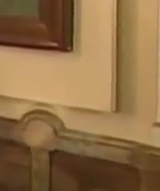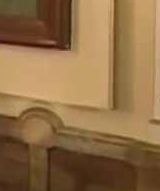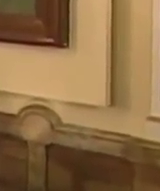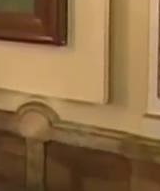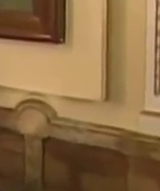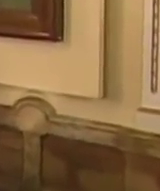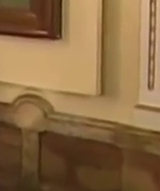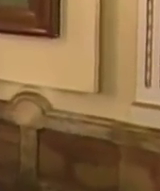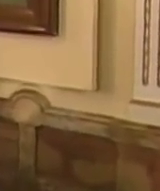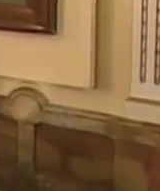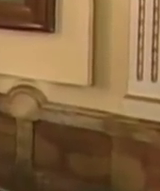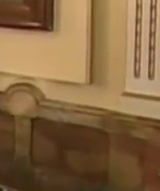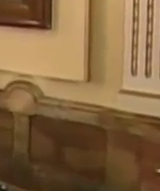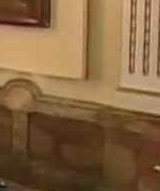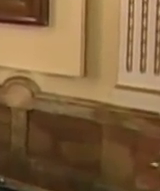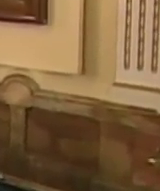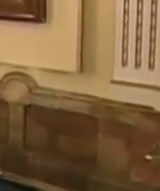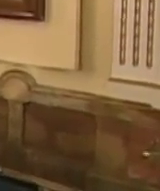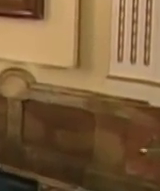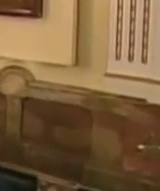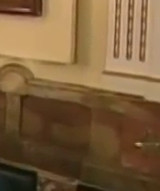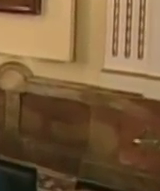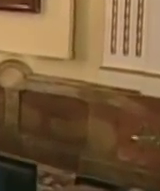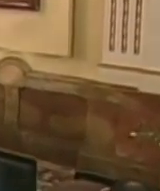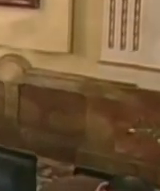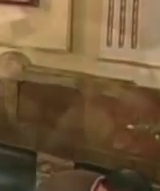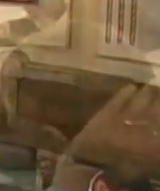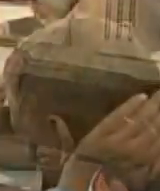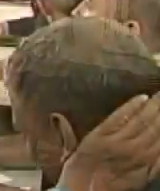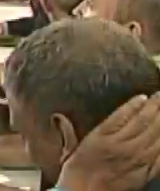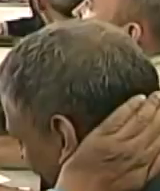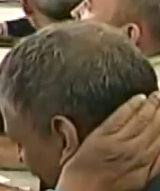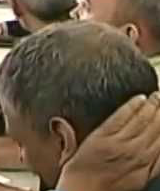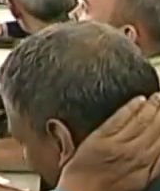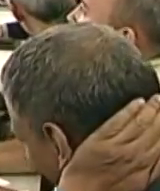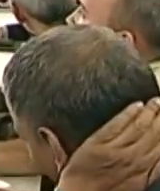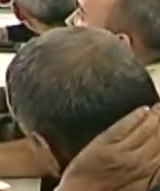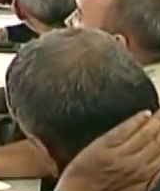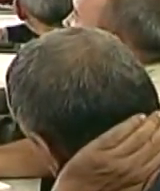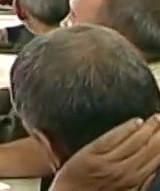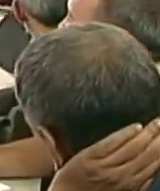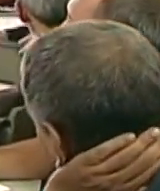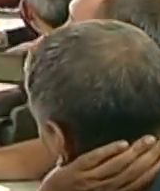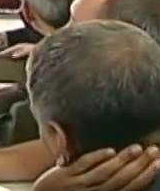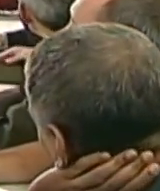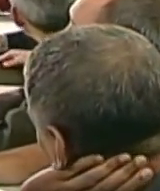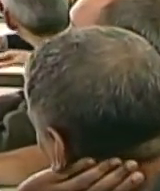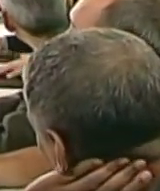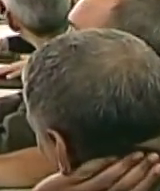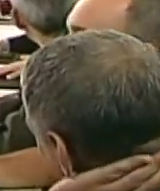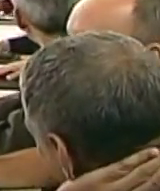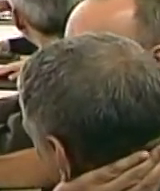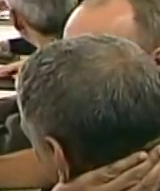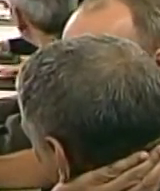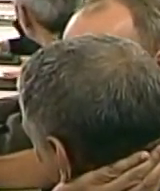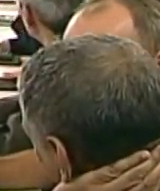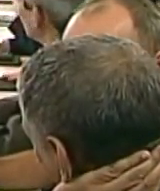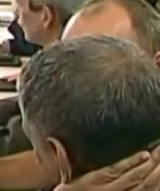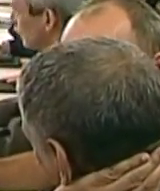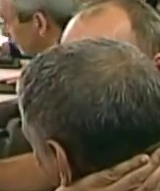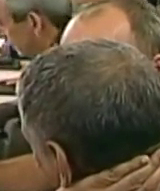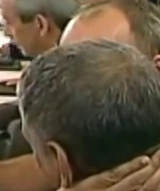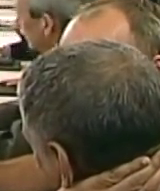de Miraflores. No se detienen las actividades, las reuniones de trabajo del Ejecutivo Nacional en